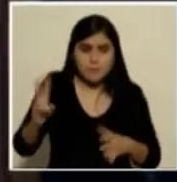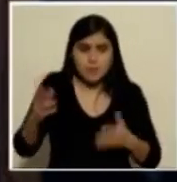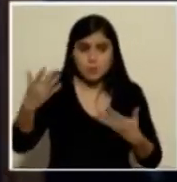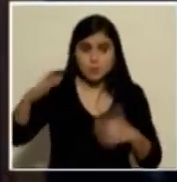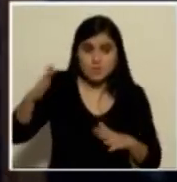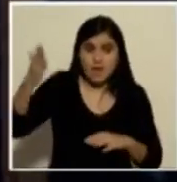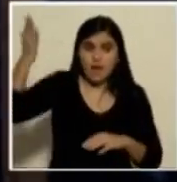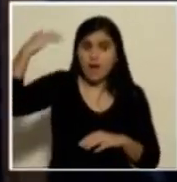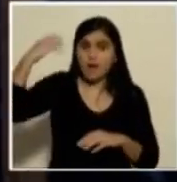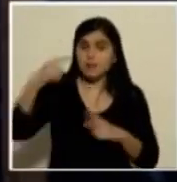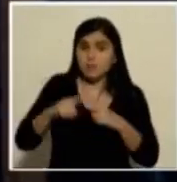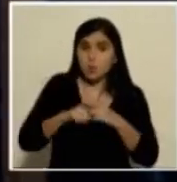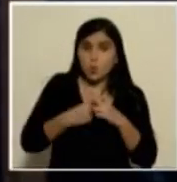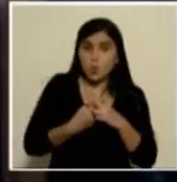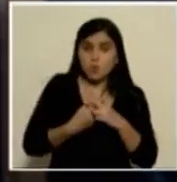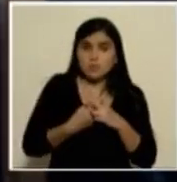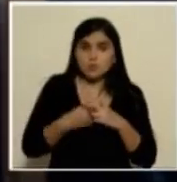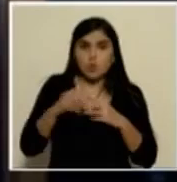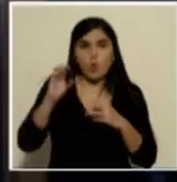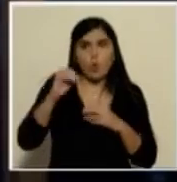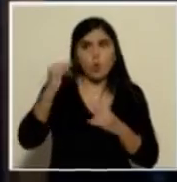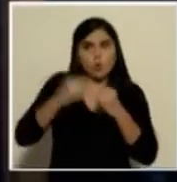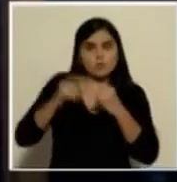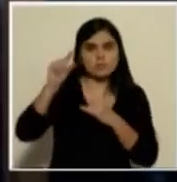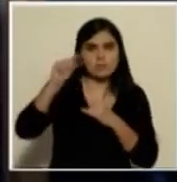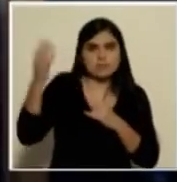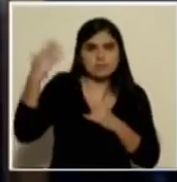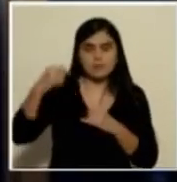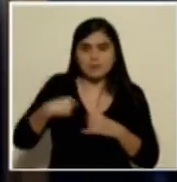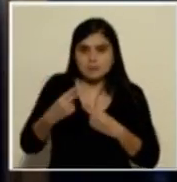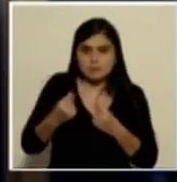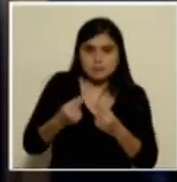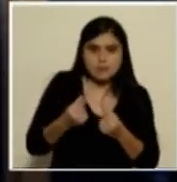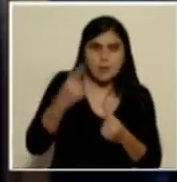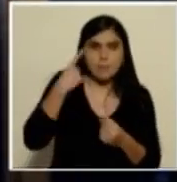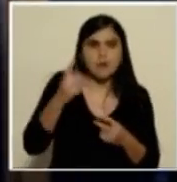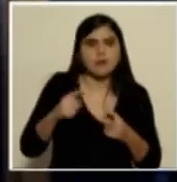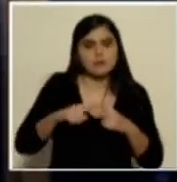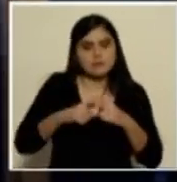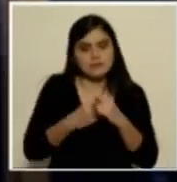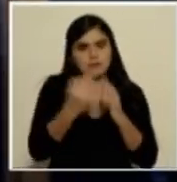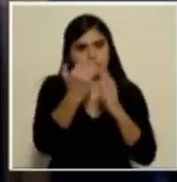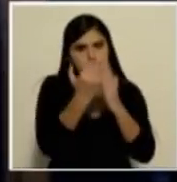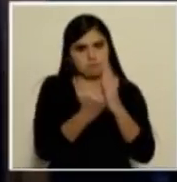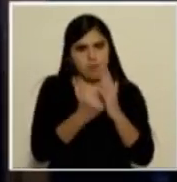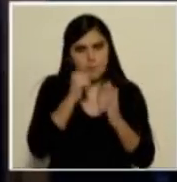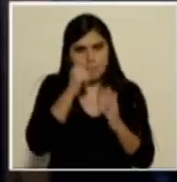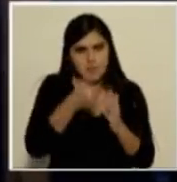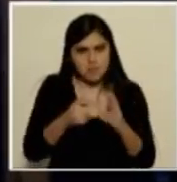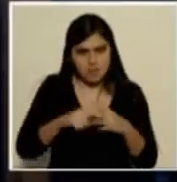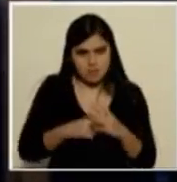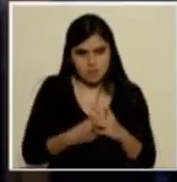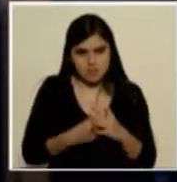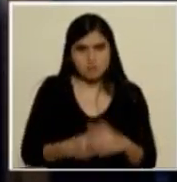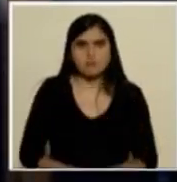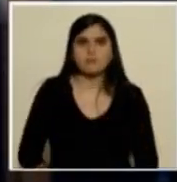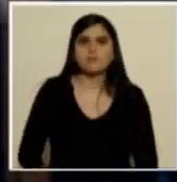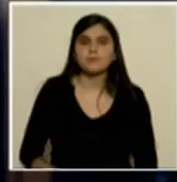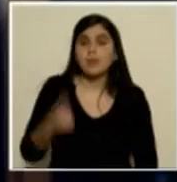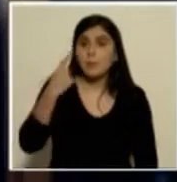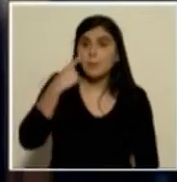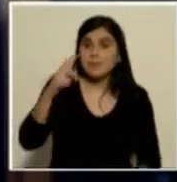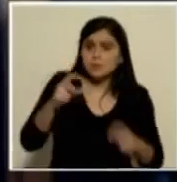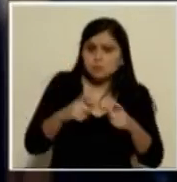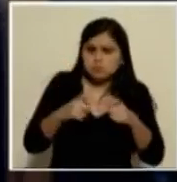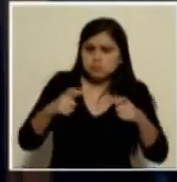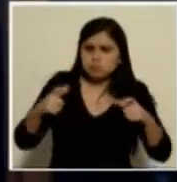de las últimas semanas nos puso a correr como país para tomar las medidas que entran a partir de mañana? Y precisar nada más, con el crecimiento de casos hemos notado también